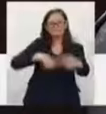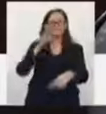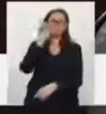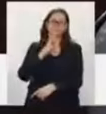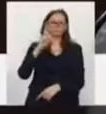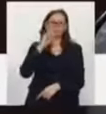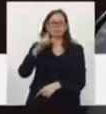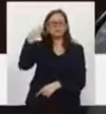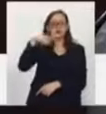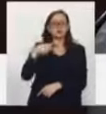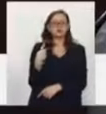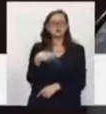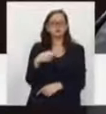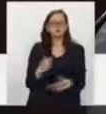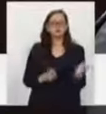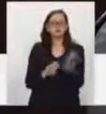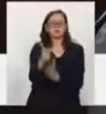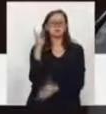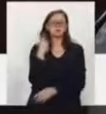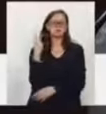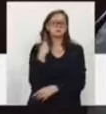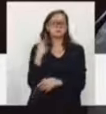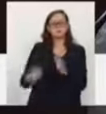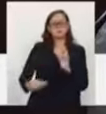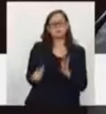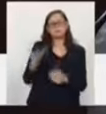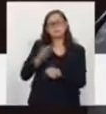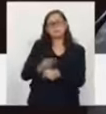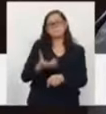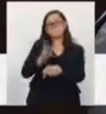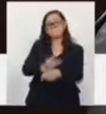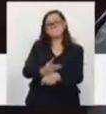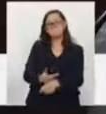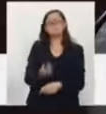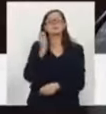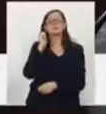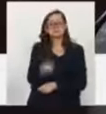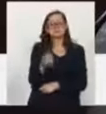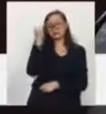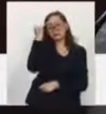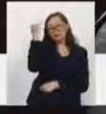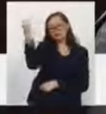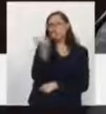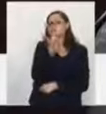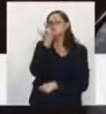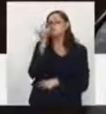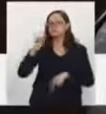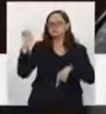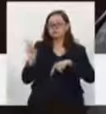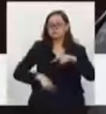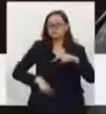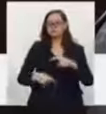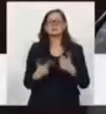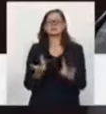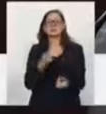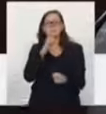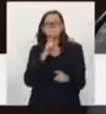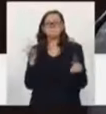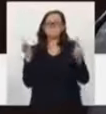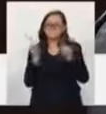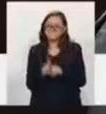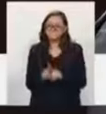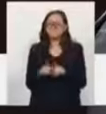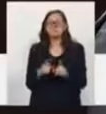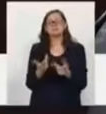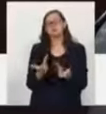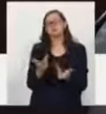para ejercer sus derechos políticos, se encuentran aquellas que eliminen los estereotipos, impulsen acciones tendientes a